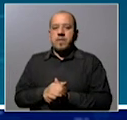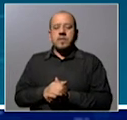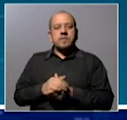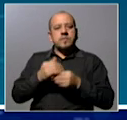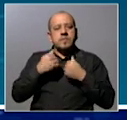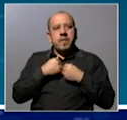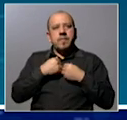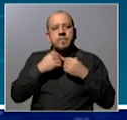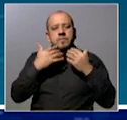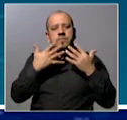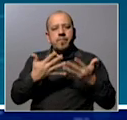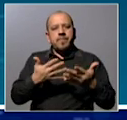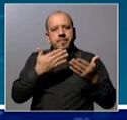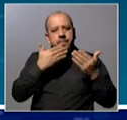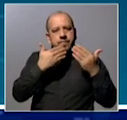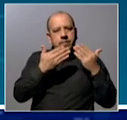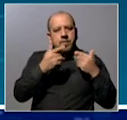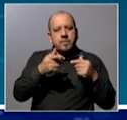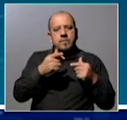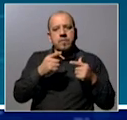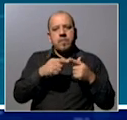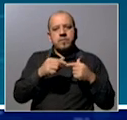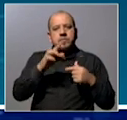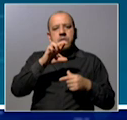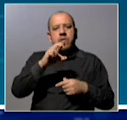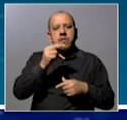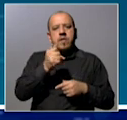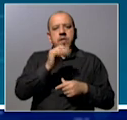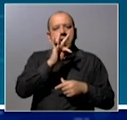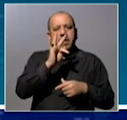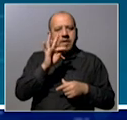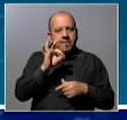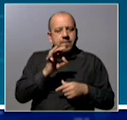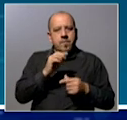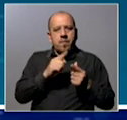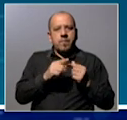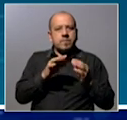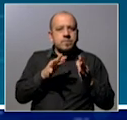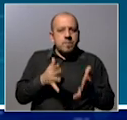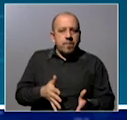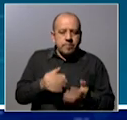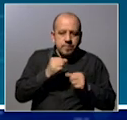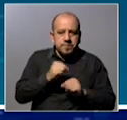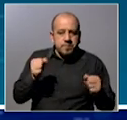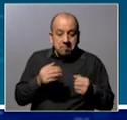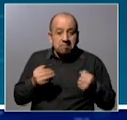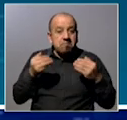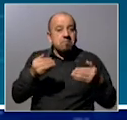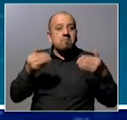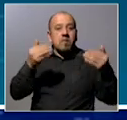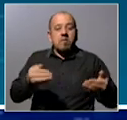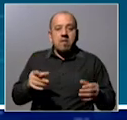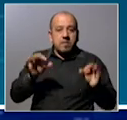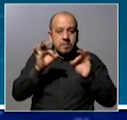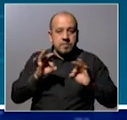mí me gustaría hablar por lo menos de lo que es la candidatura de Laura Raffo, que no ha logrado tampoco avanzar más en